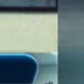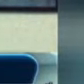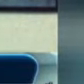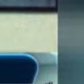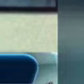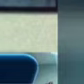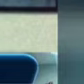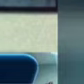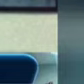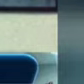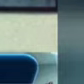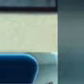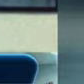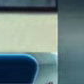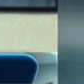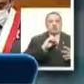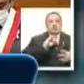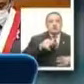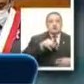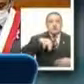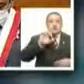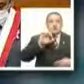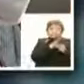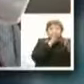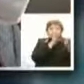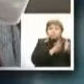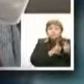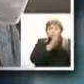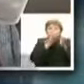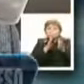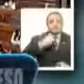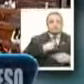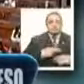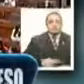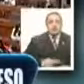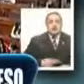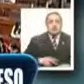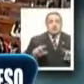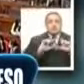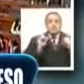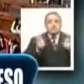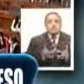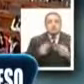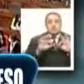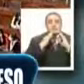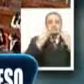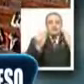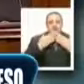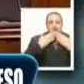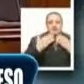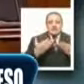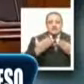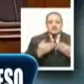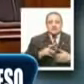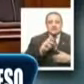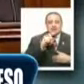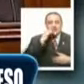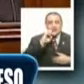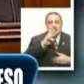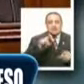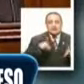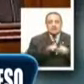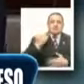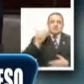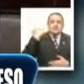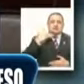tienen que pasar por la comisión de constitución y también la comisión de constitución emite opiniones que